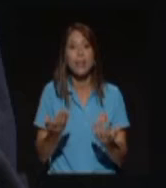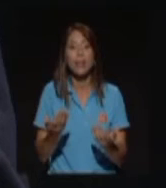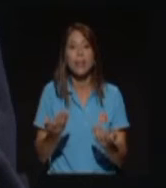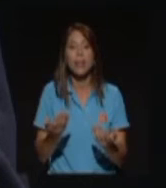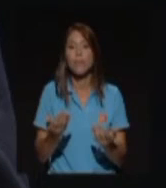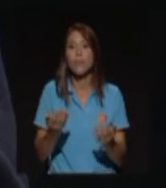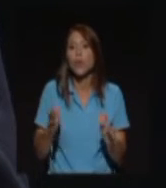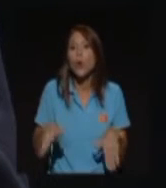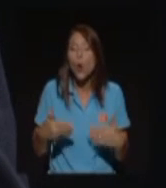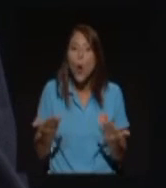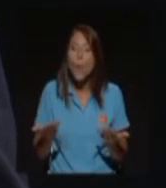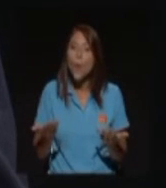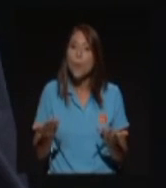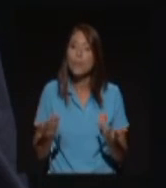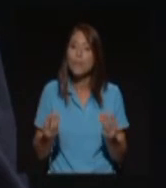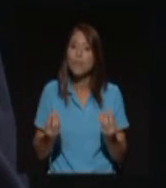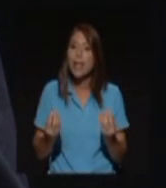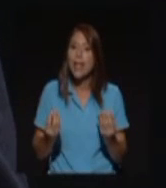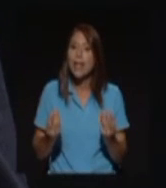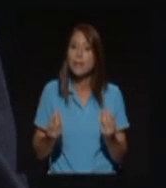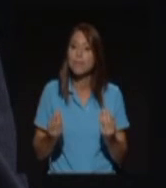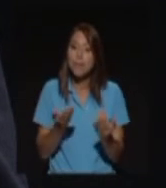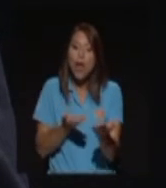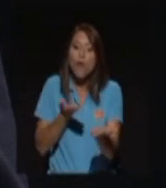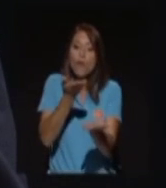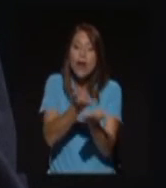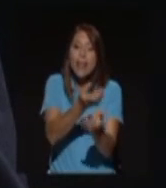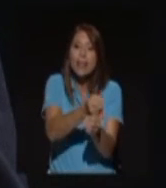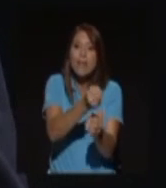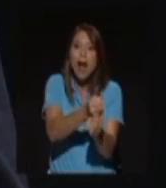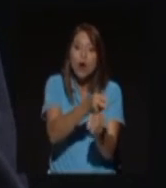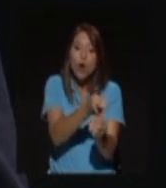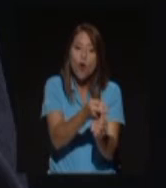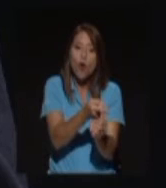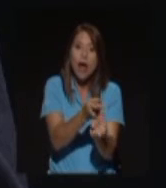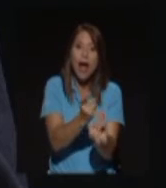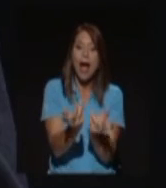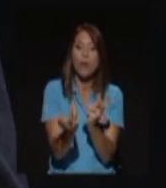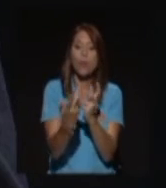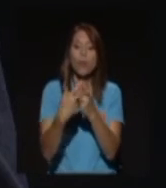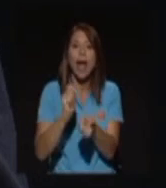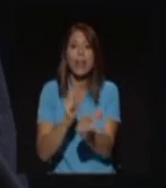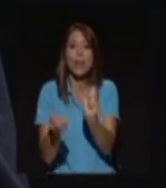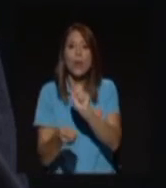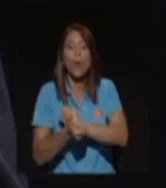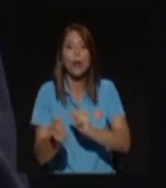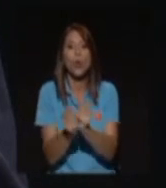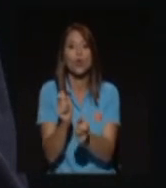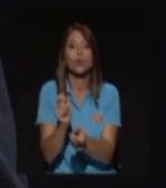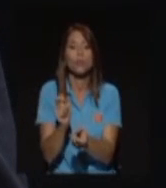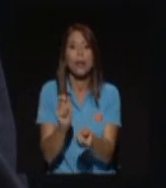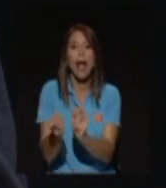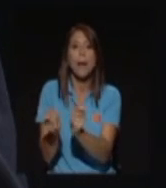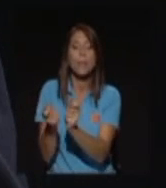de cómo adecuar la oferta de trabajo y los cambios que se producen